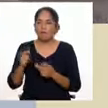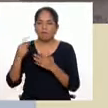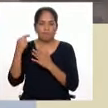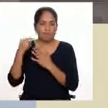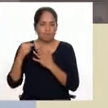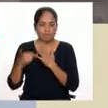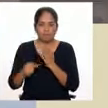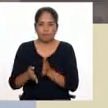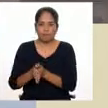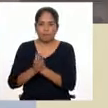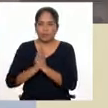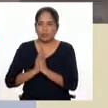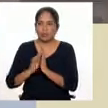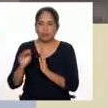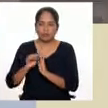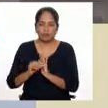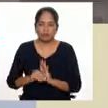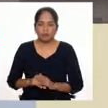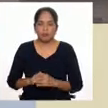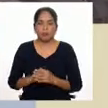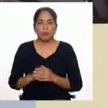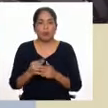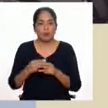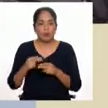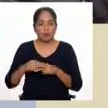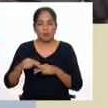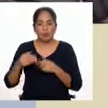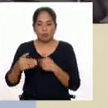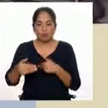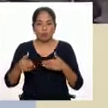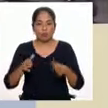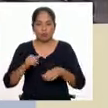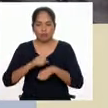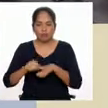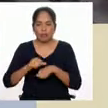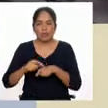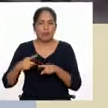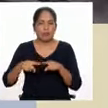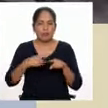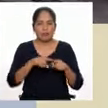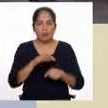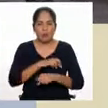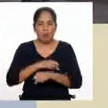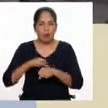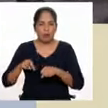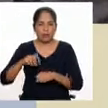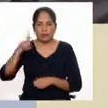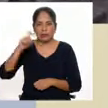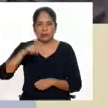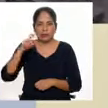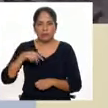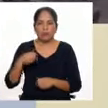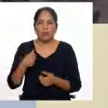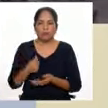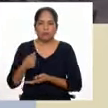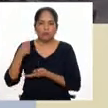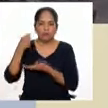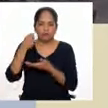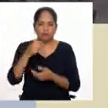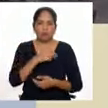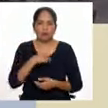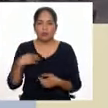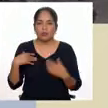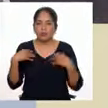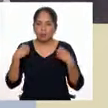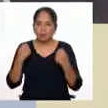requerimientos. Por lo pronto, en el quirófano nos han pedido anestesiólogos. Vamos a completar con presupuesto del Ministerio de